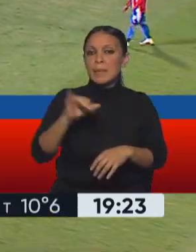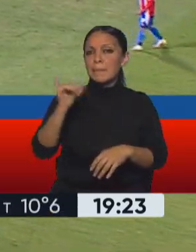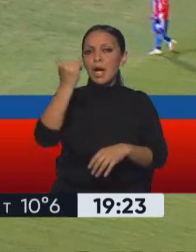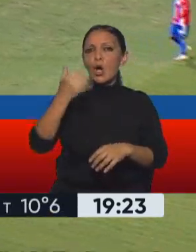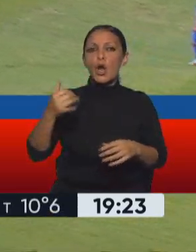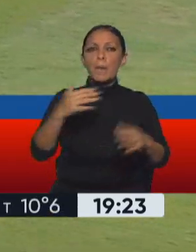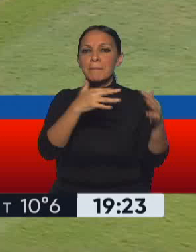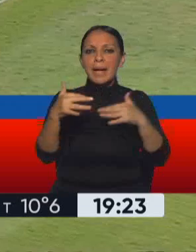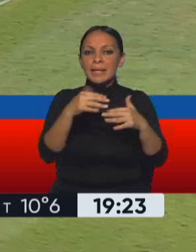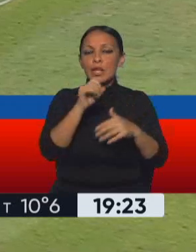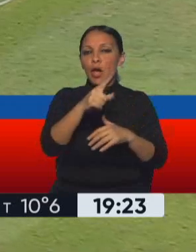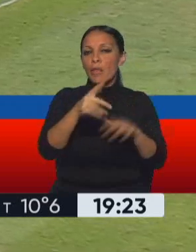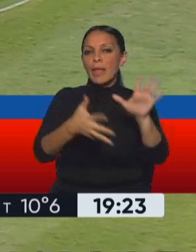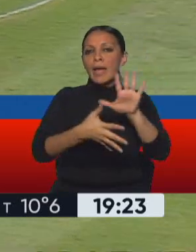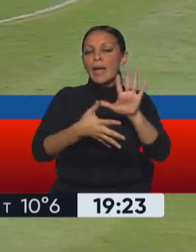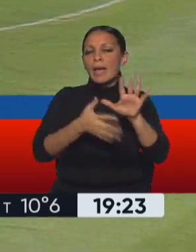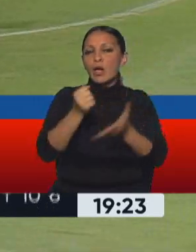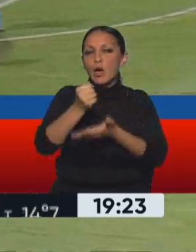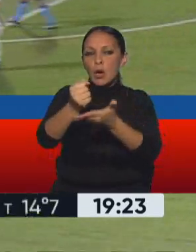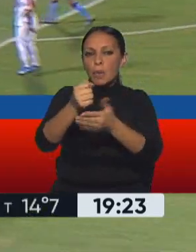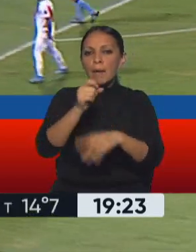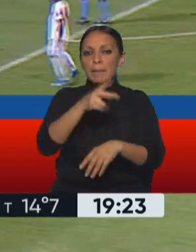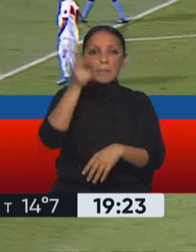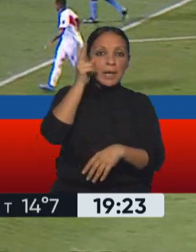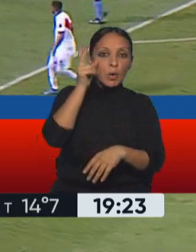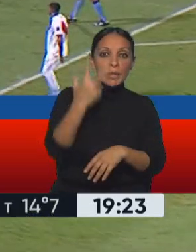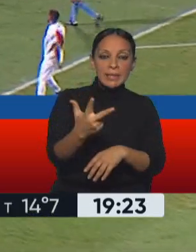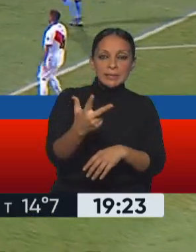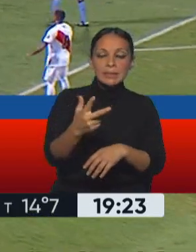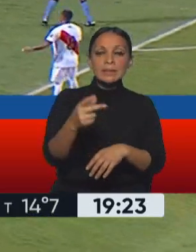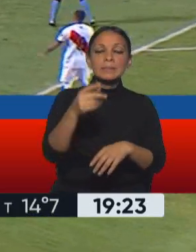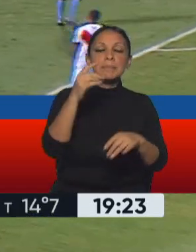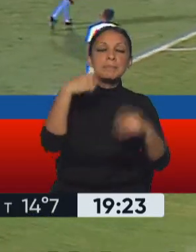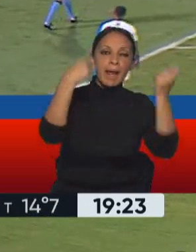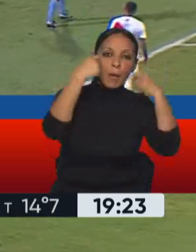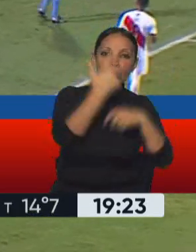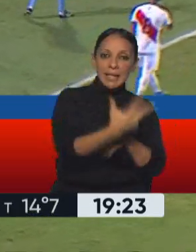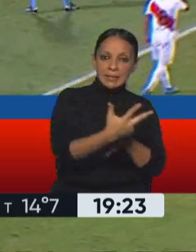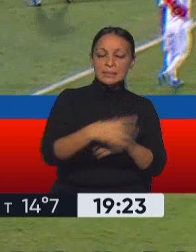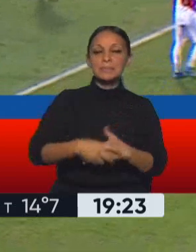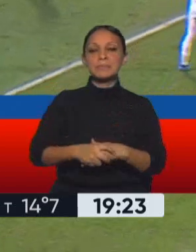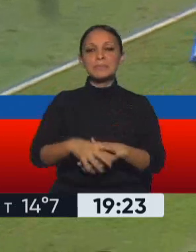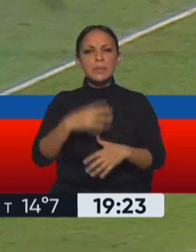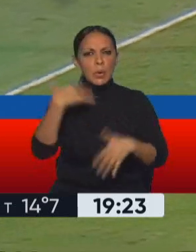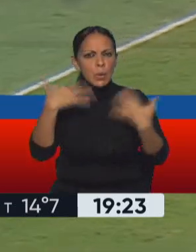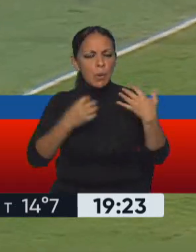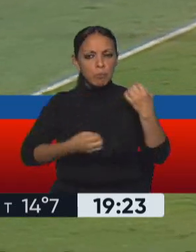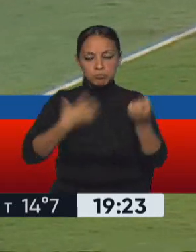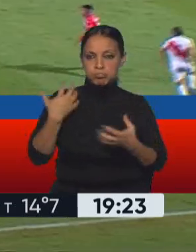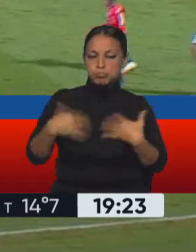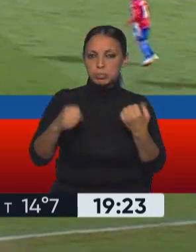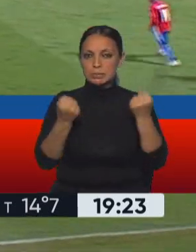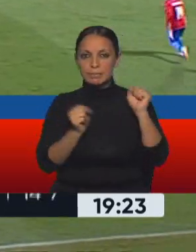El mejor partido de la Copa América hasta el momento, este Perú 3, Paraguay 3, con tantas emociones, con Gianluca